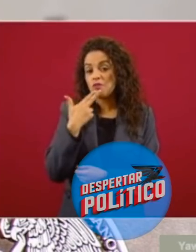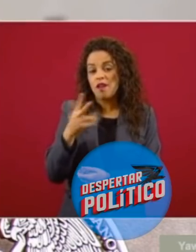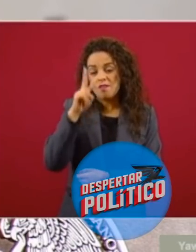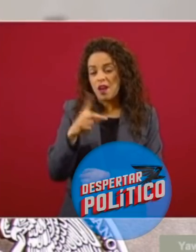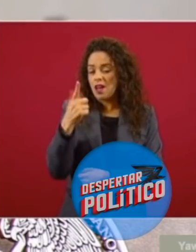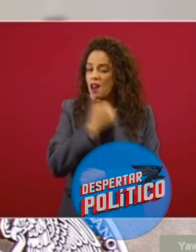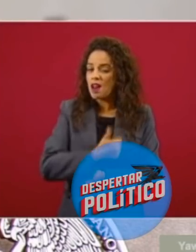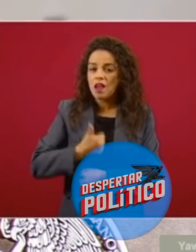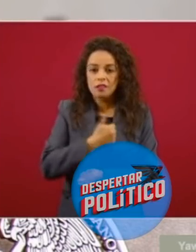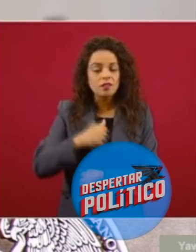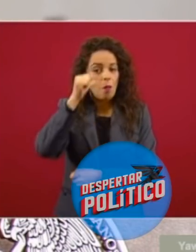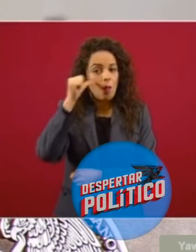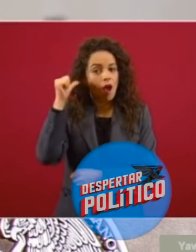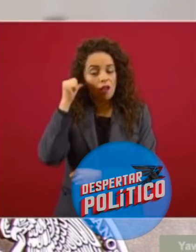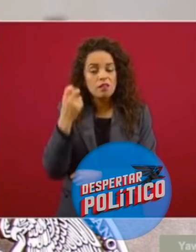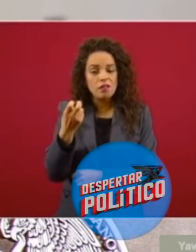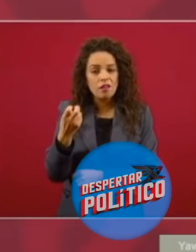ayer.